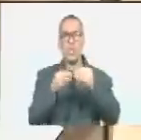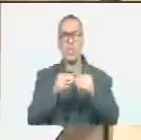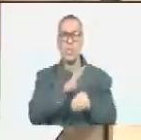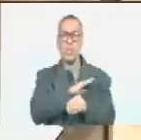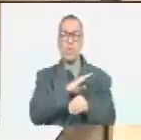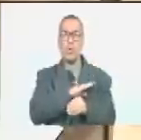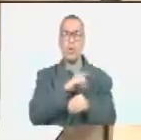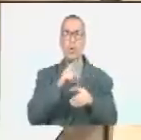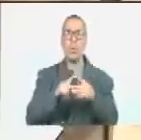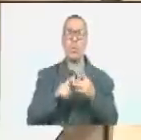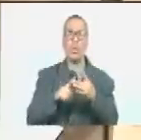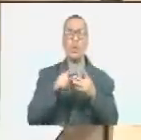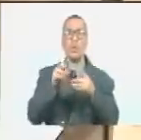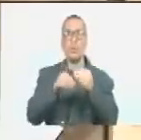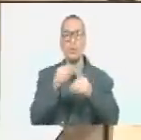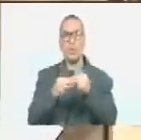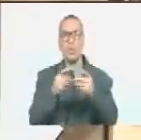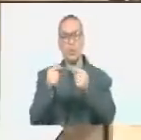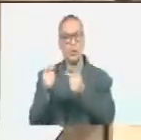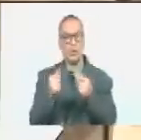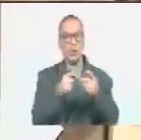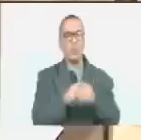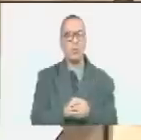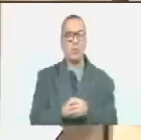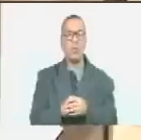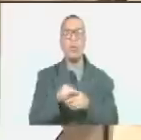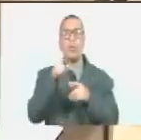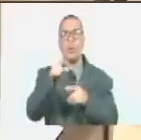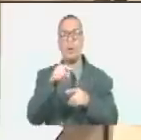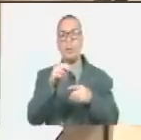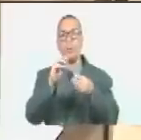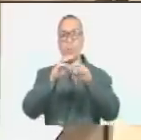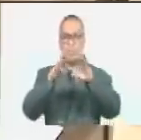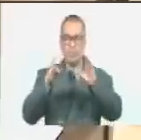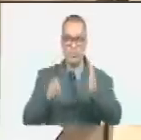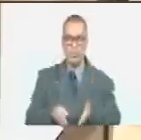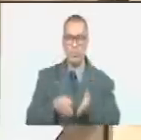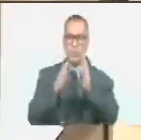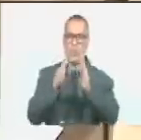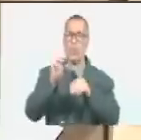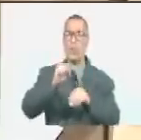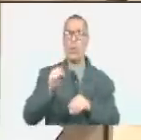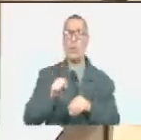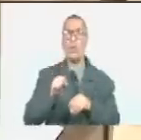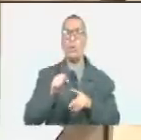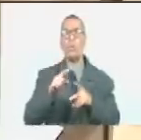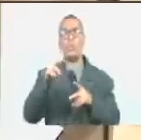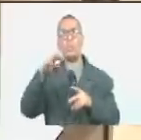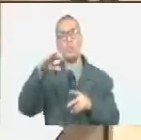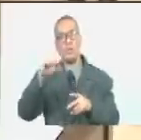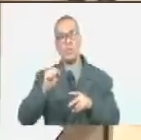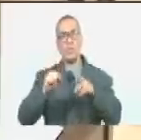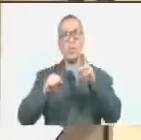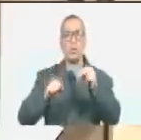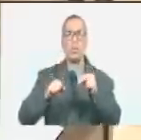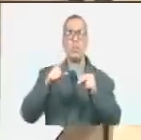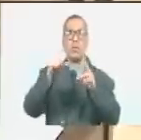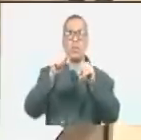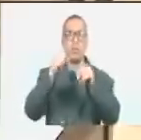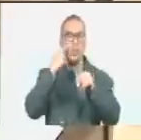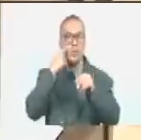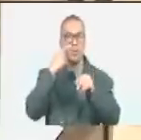propiedad y son susceptibles de valoración económica, sean estas muebles o inmuebles, fungibles o no fungibles, tangibles